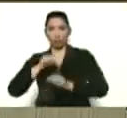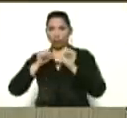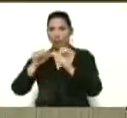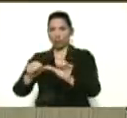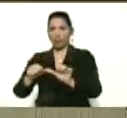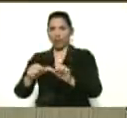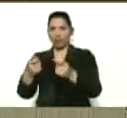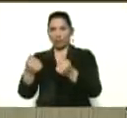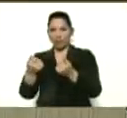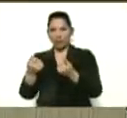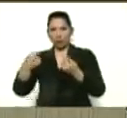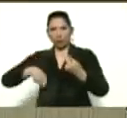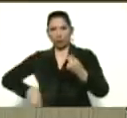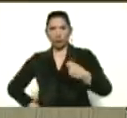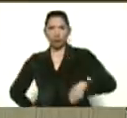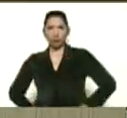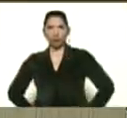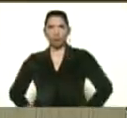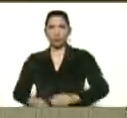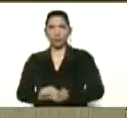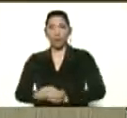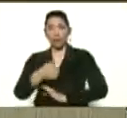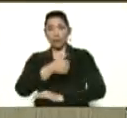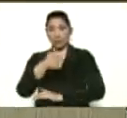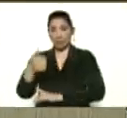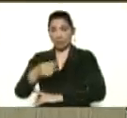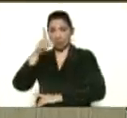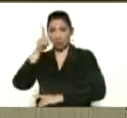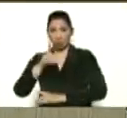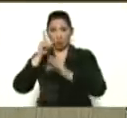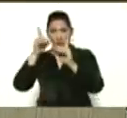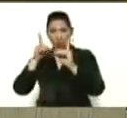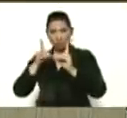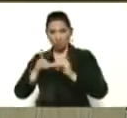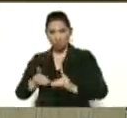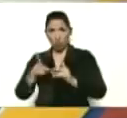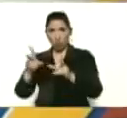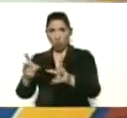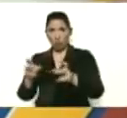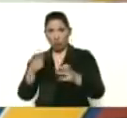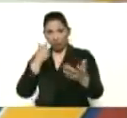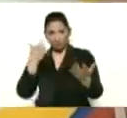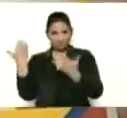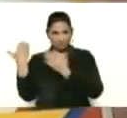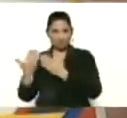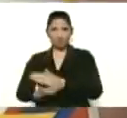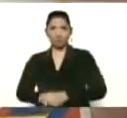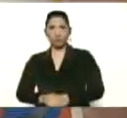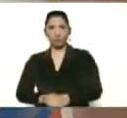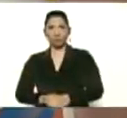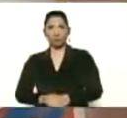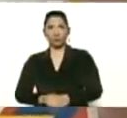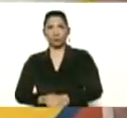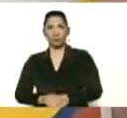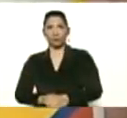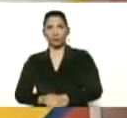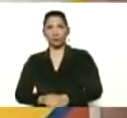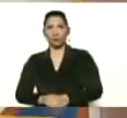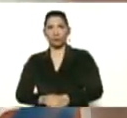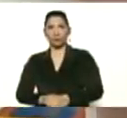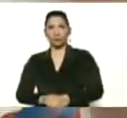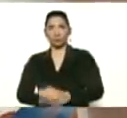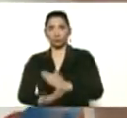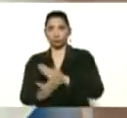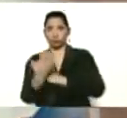dice Associated Press. Y cada diputado decidió cobrar, este es un portal